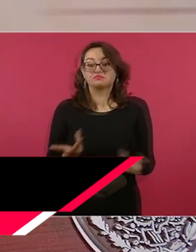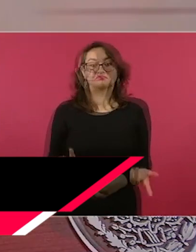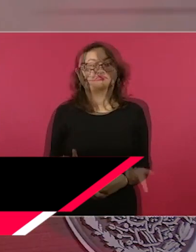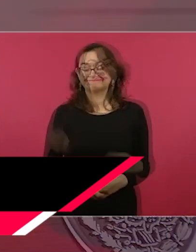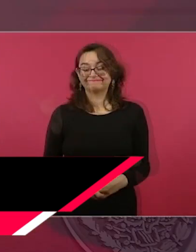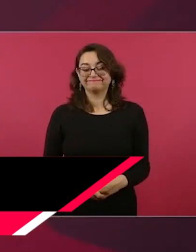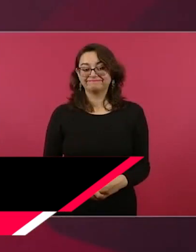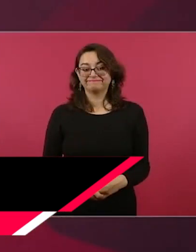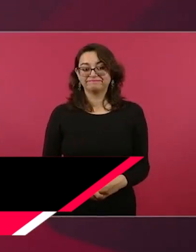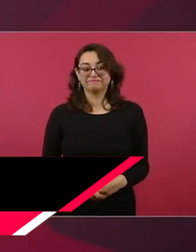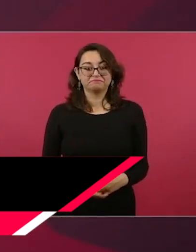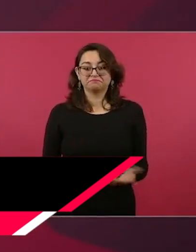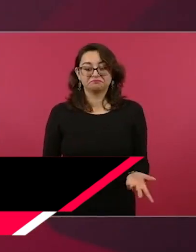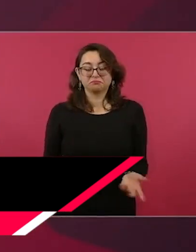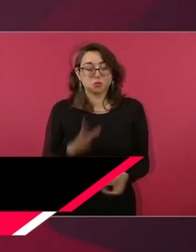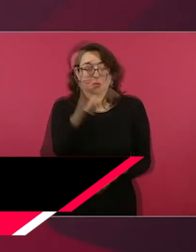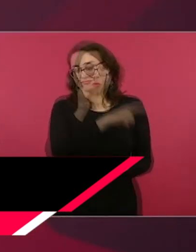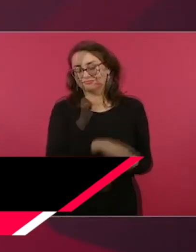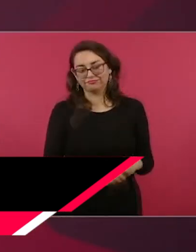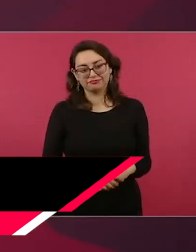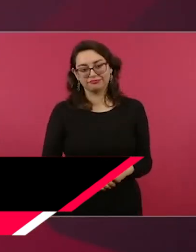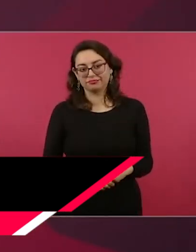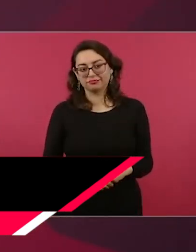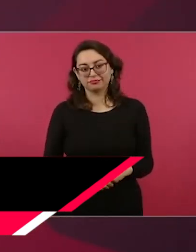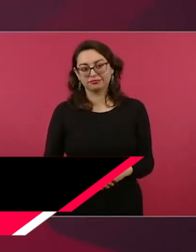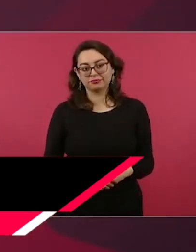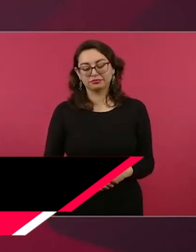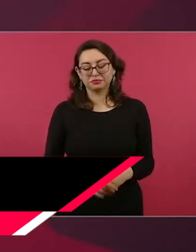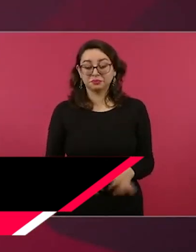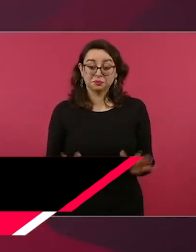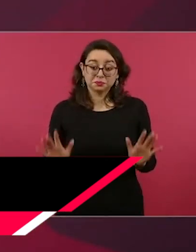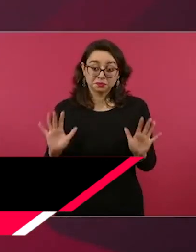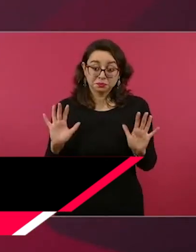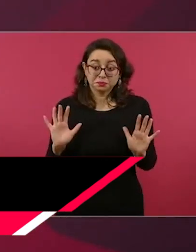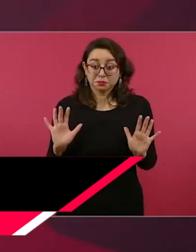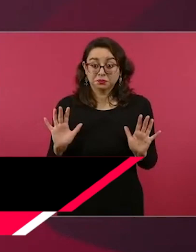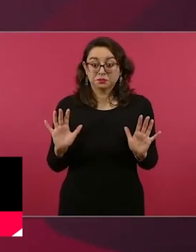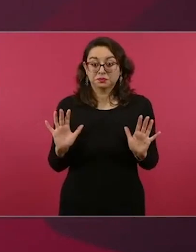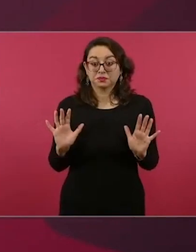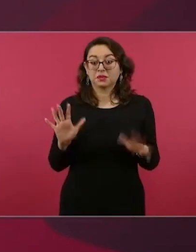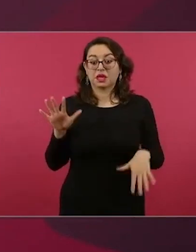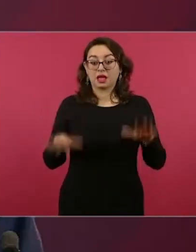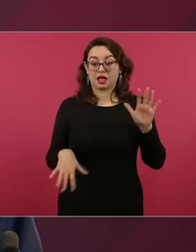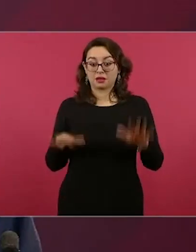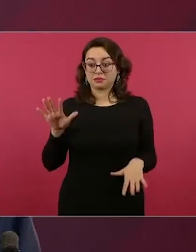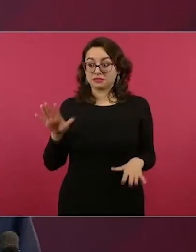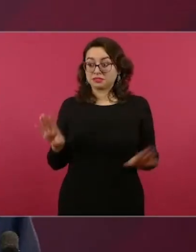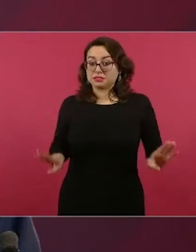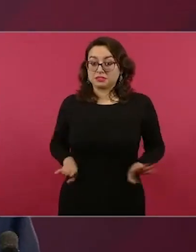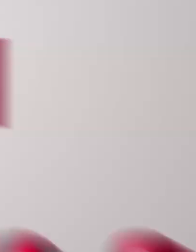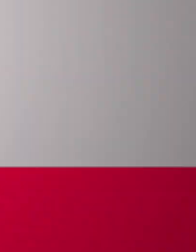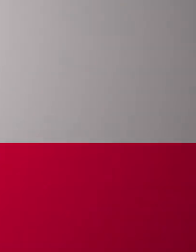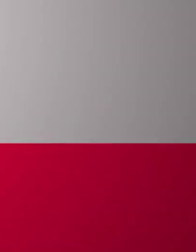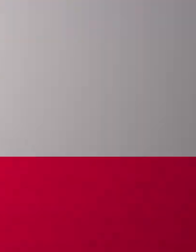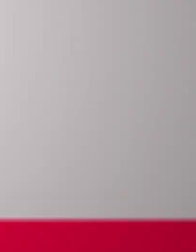inamovibles, son intocables. Dicen que hasta las piedras cambian de modo de